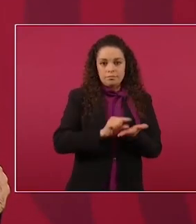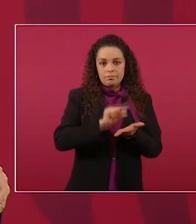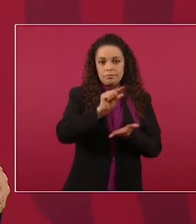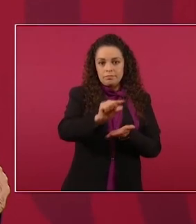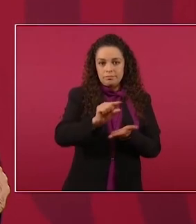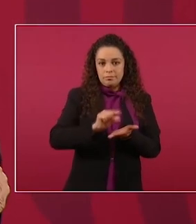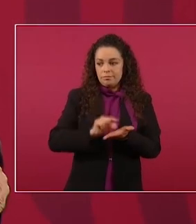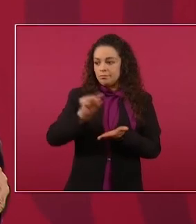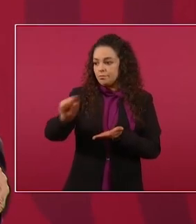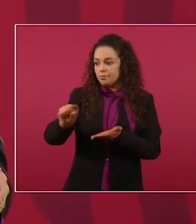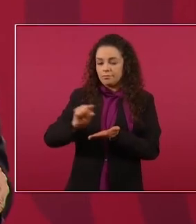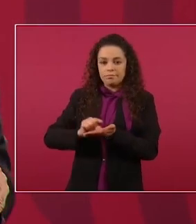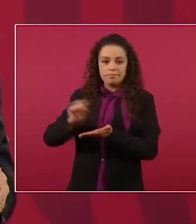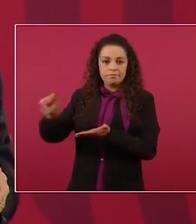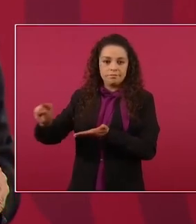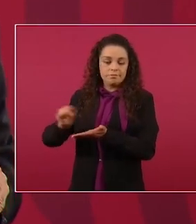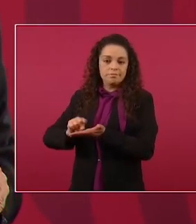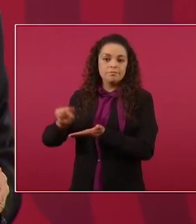se entrega